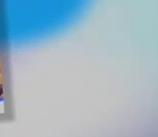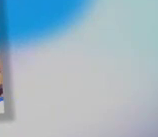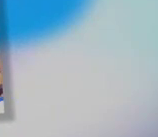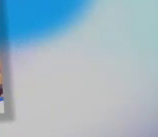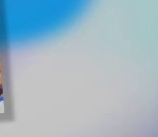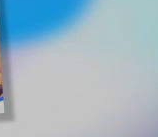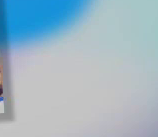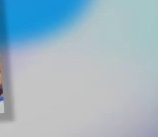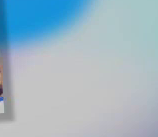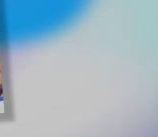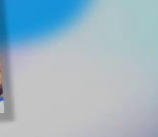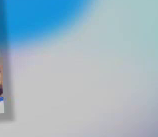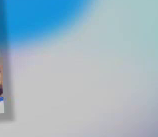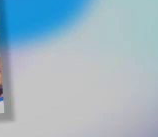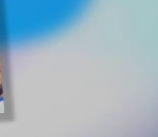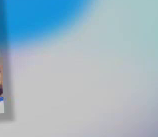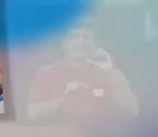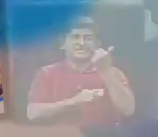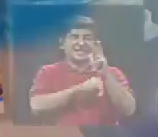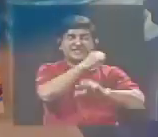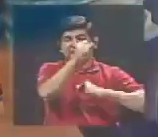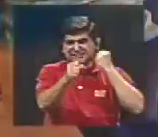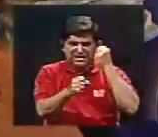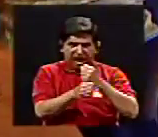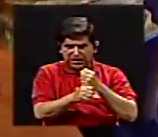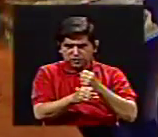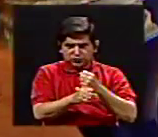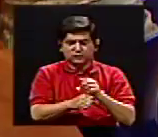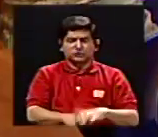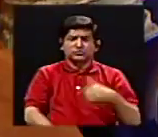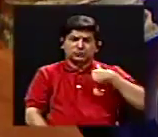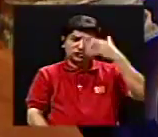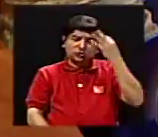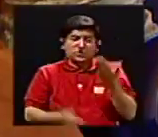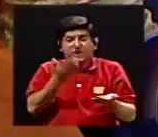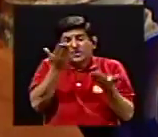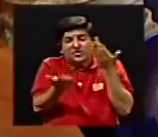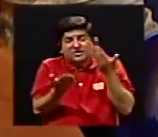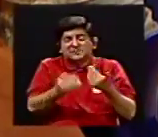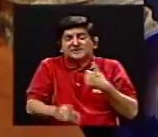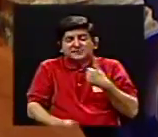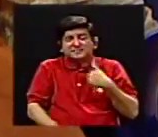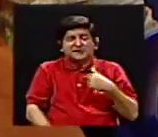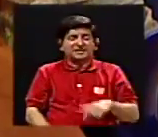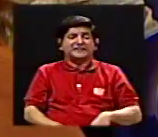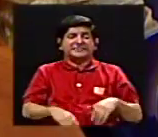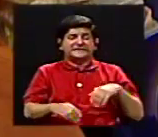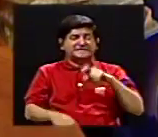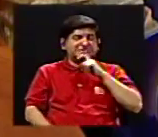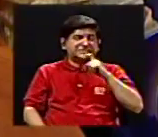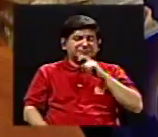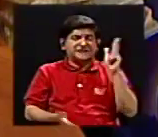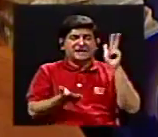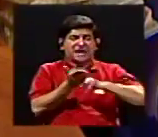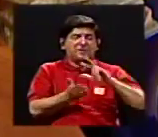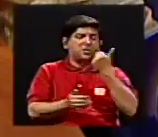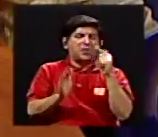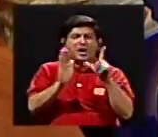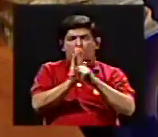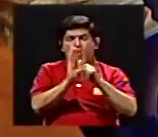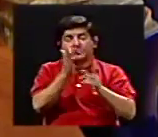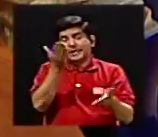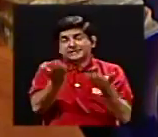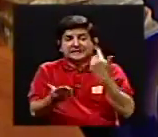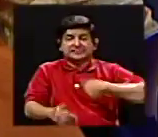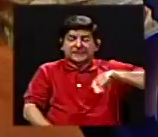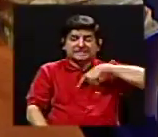2000, ¿verdad?, que se empezó a construir. 13 años, o sea, realmente yo creo que puede ser que haya habido dificultades en aprobar otras leyes, puede